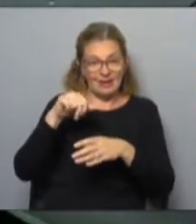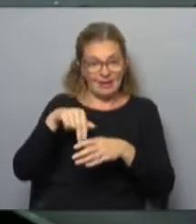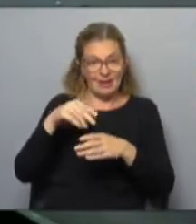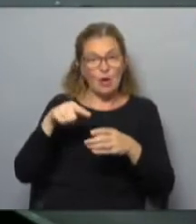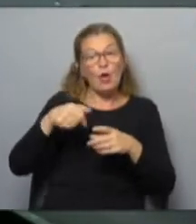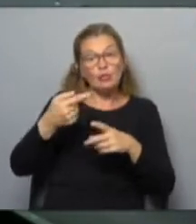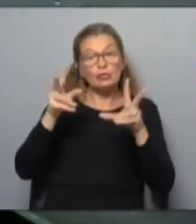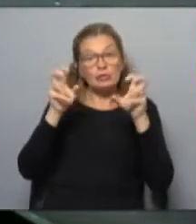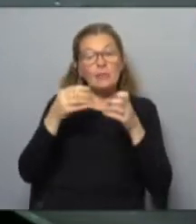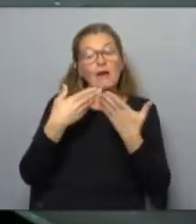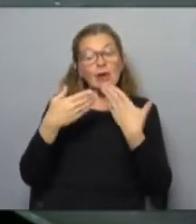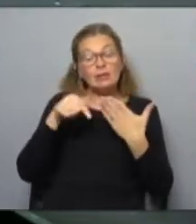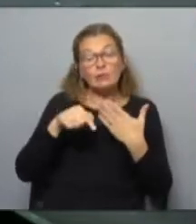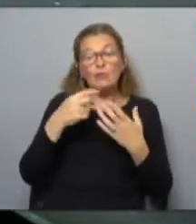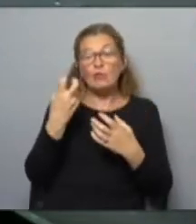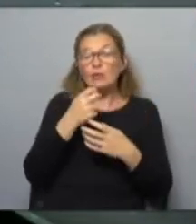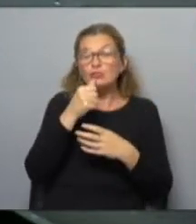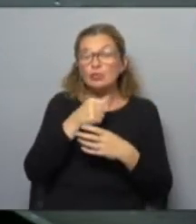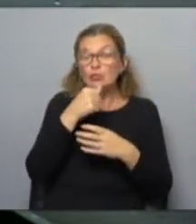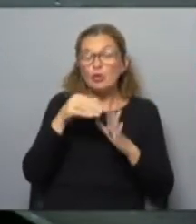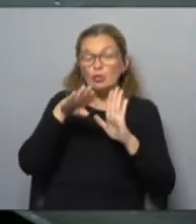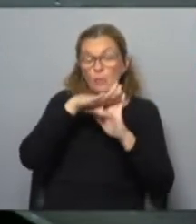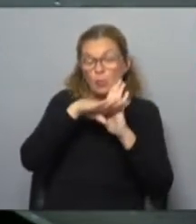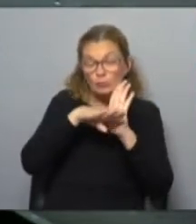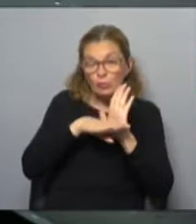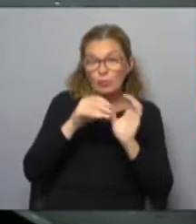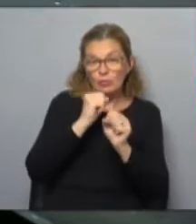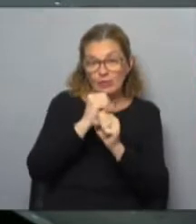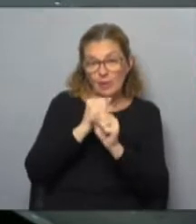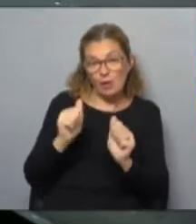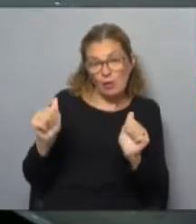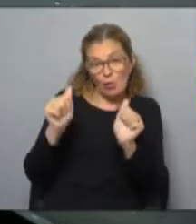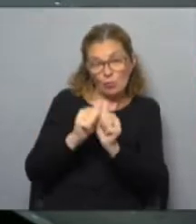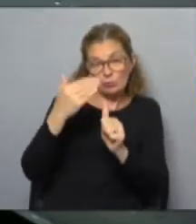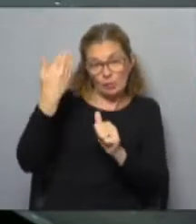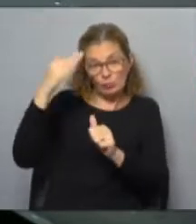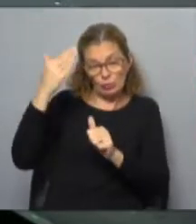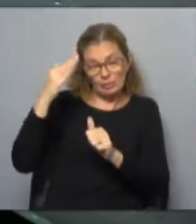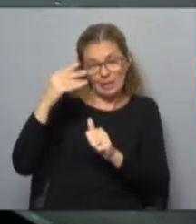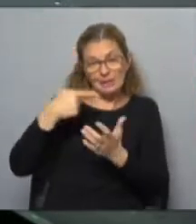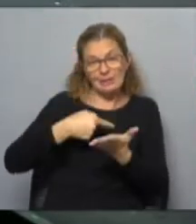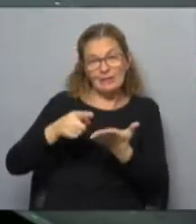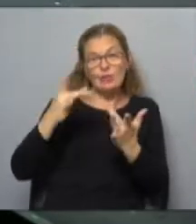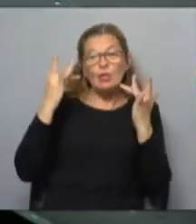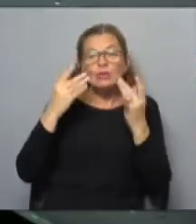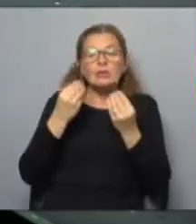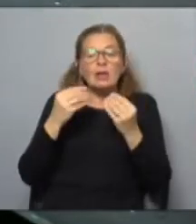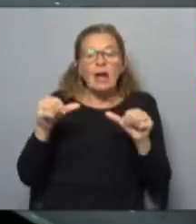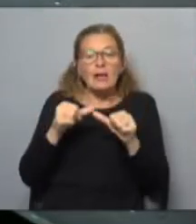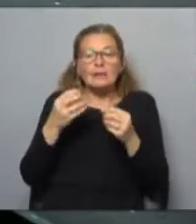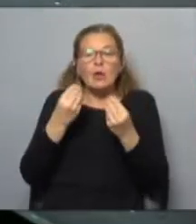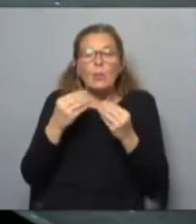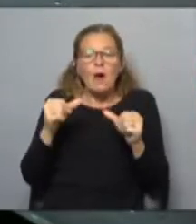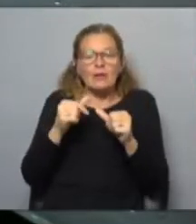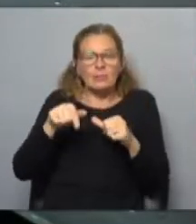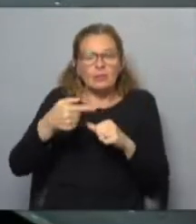hablarán sobre esto y se buscará también establecer un protocolo de trabajo para que las autoridades de los centros educativos sepan qué hacer y cómo reaccionar